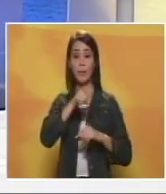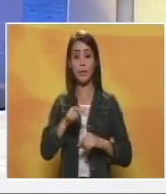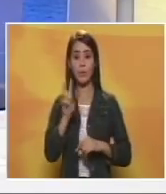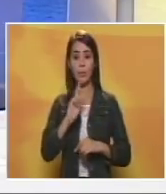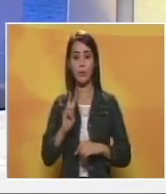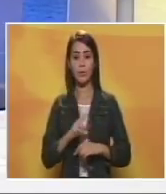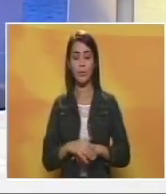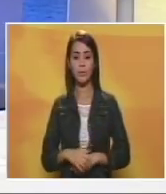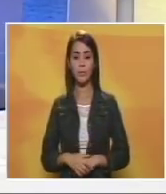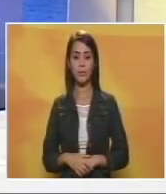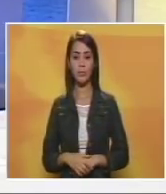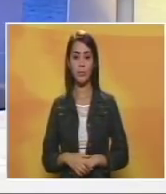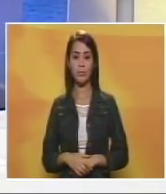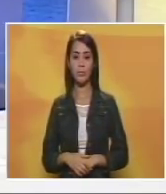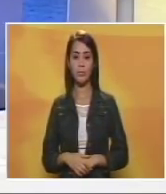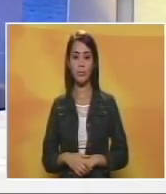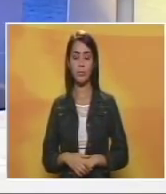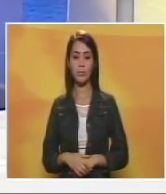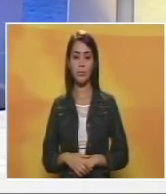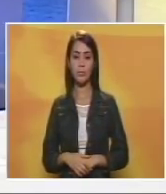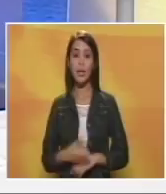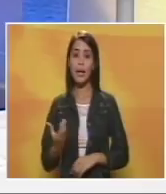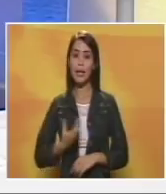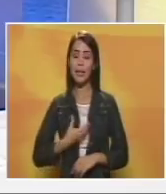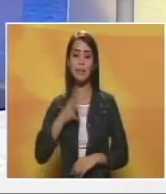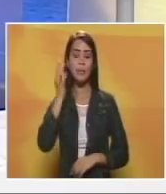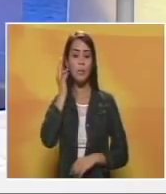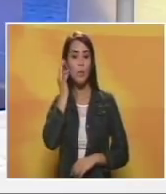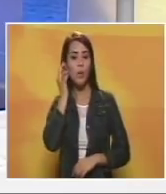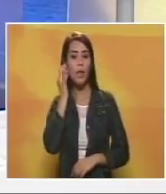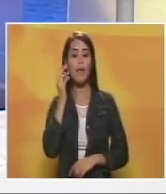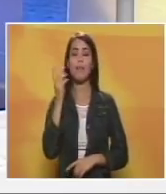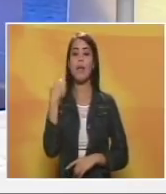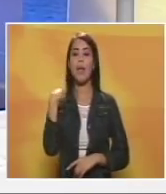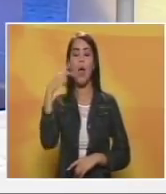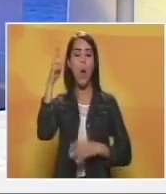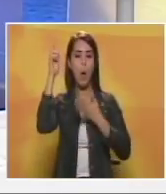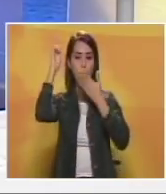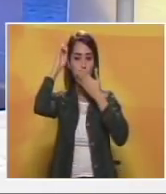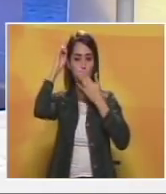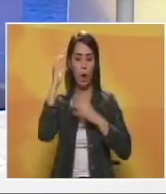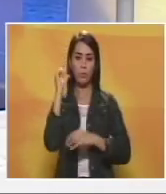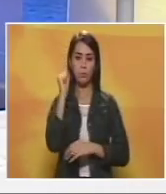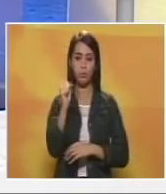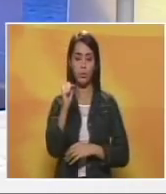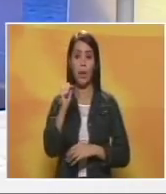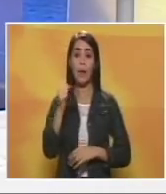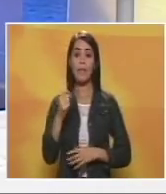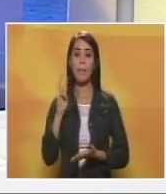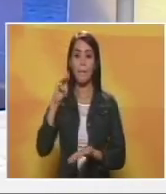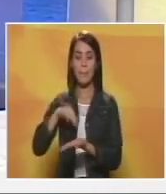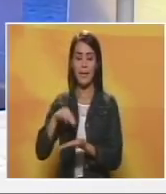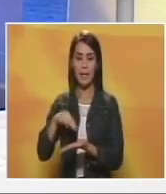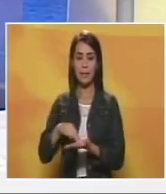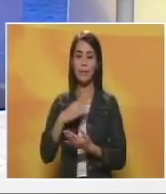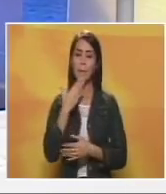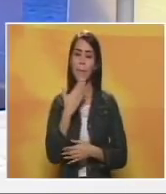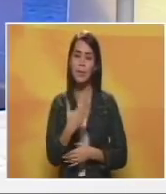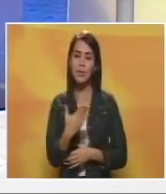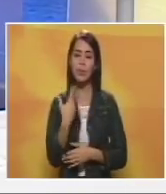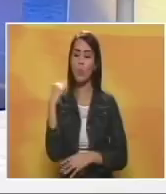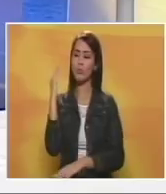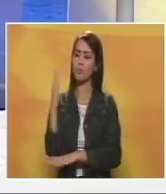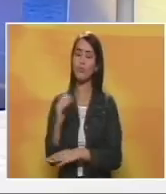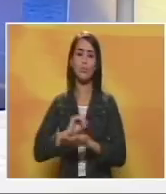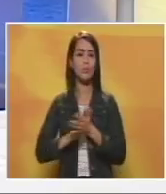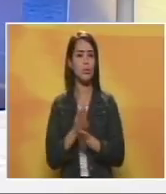venezolanos. La alcaldesa del municipio de Guacaipuro del estado Miranda, Wisely Álvarez, urgió al Ejecutivo Nacional a profundizar las sanciones a